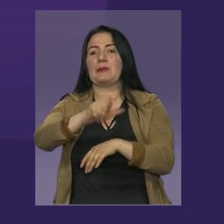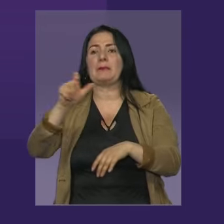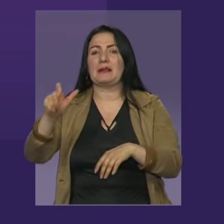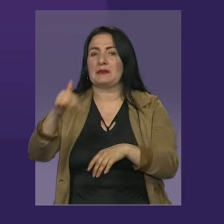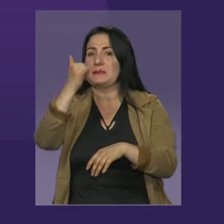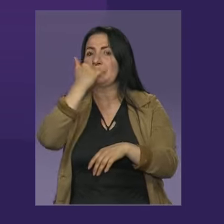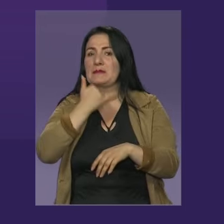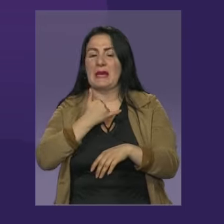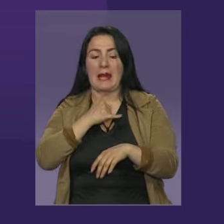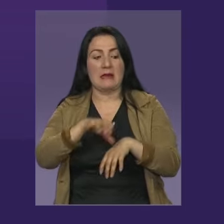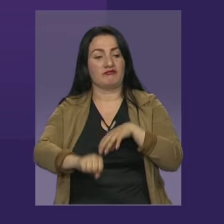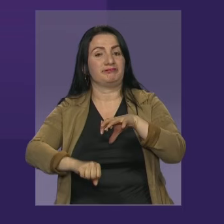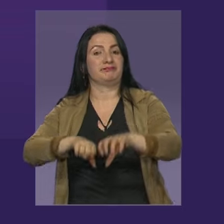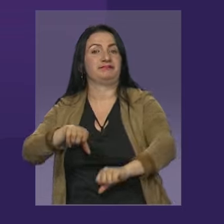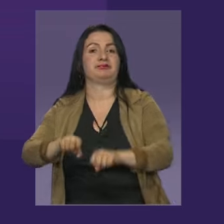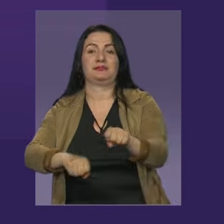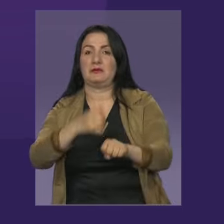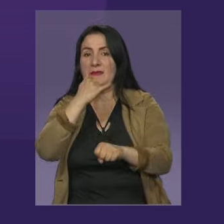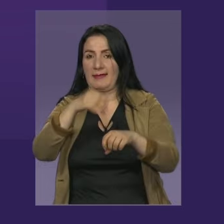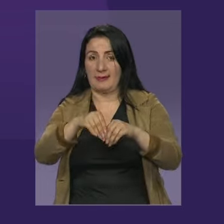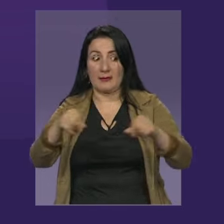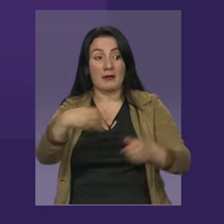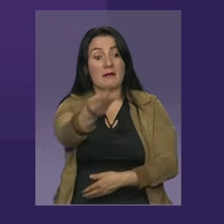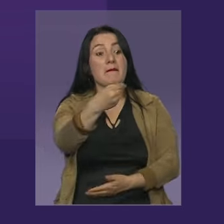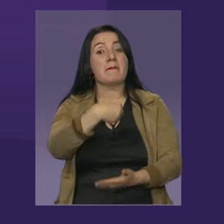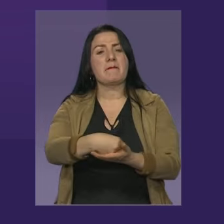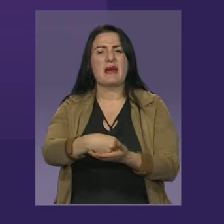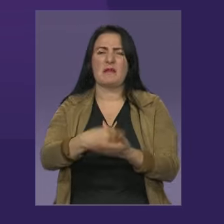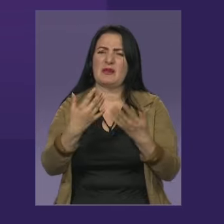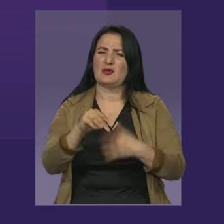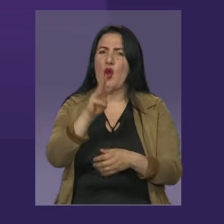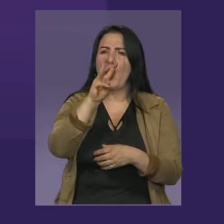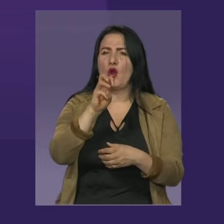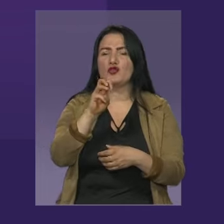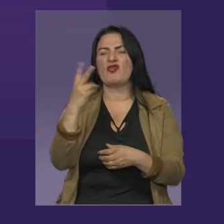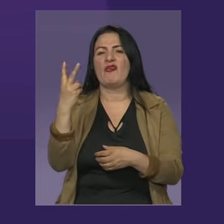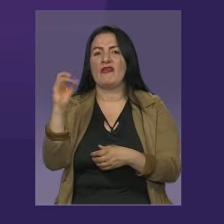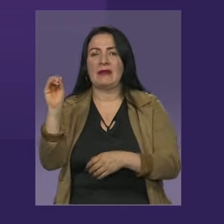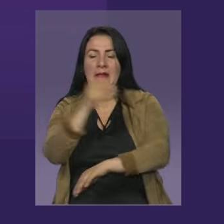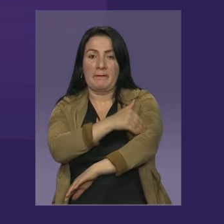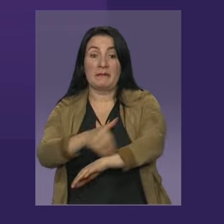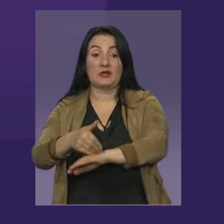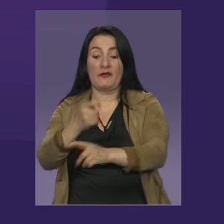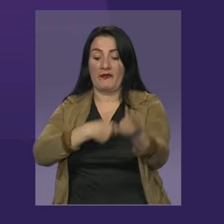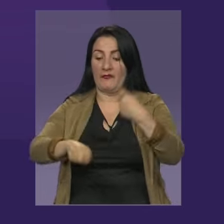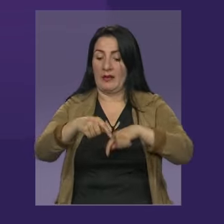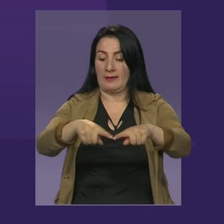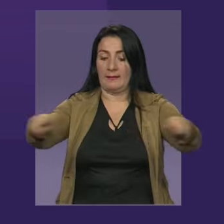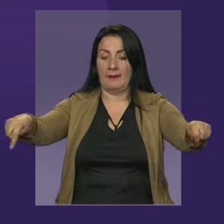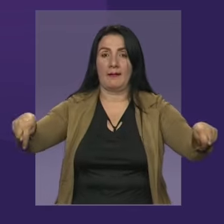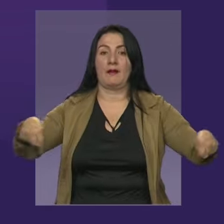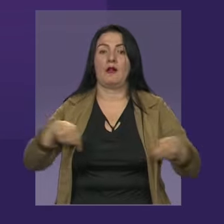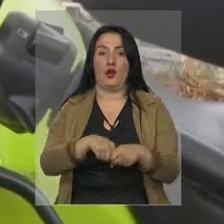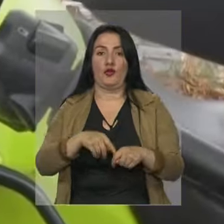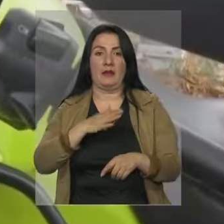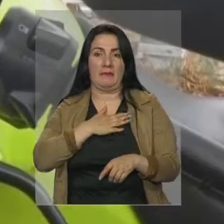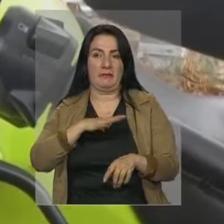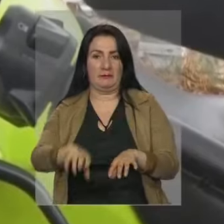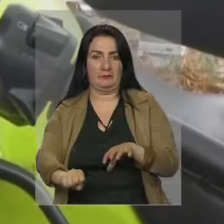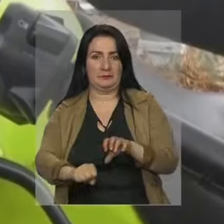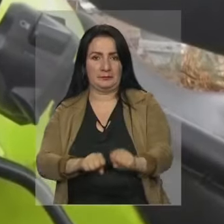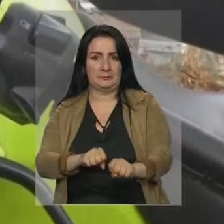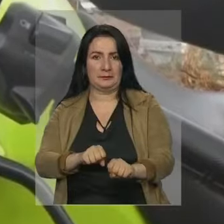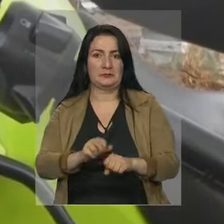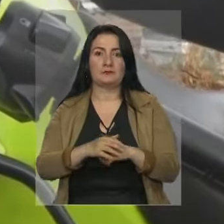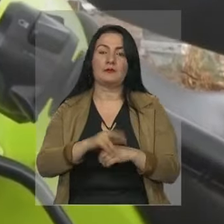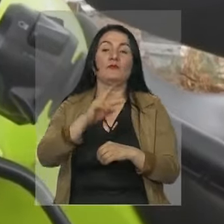de urbanización ilegal, quienes cobraban entre 8 a 20 millones de pesos para vender lotes ilegales. Otra de las